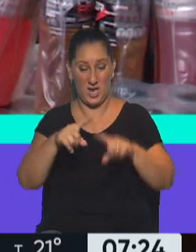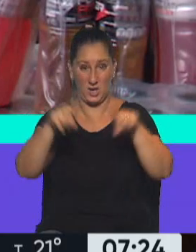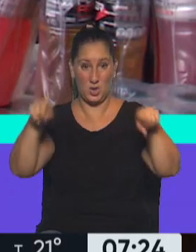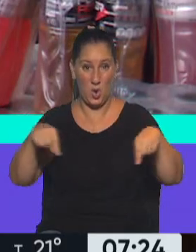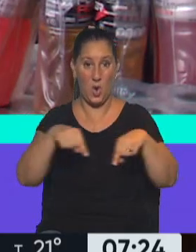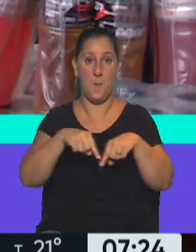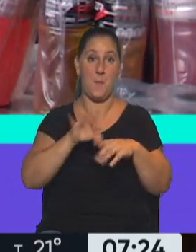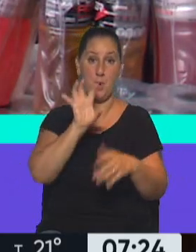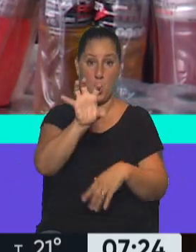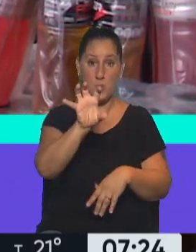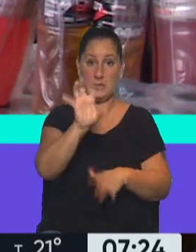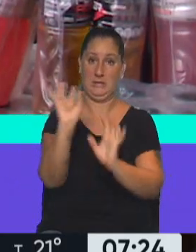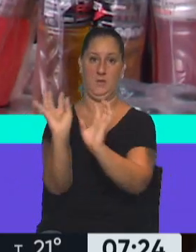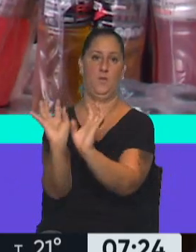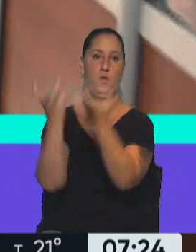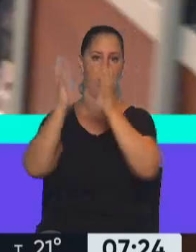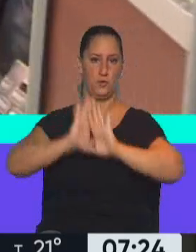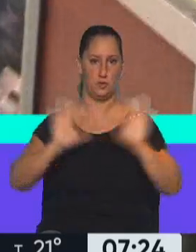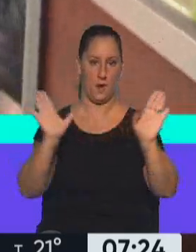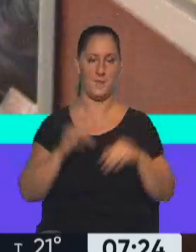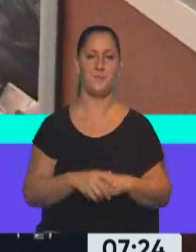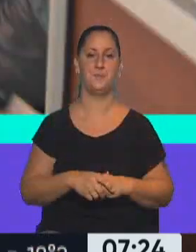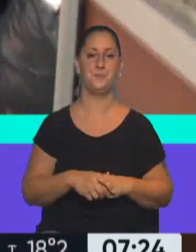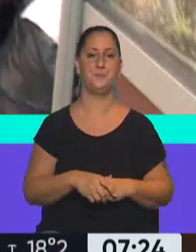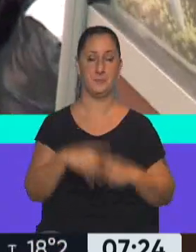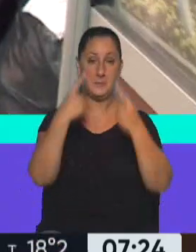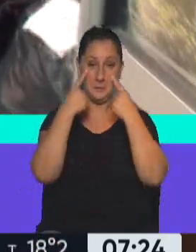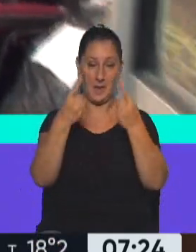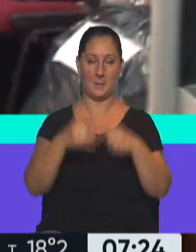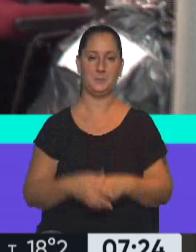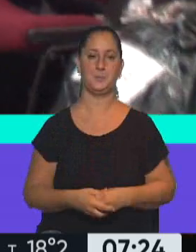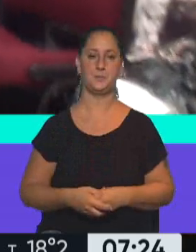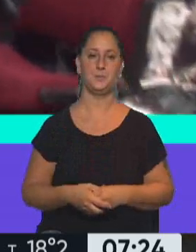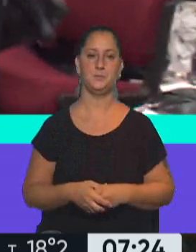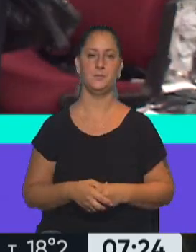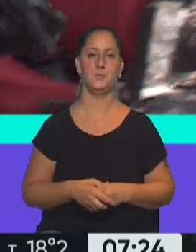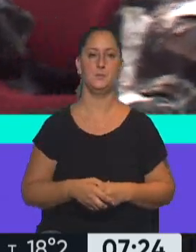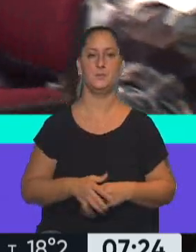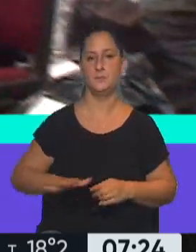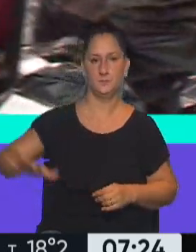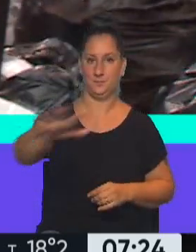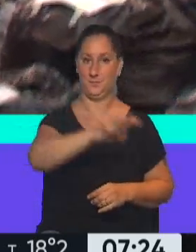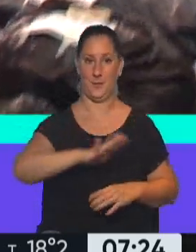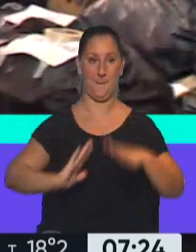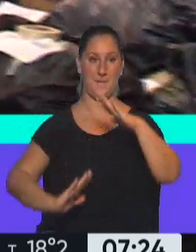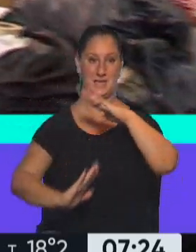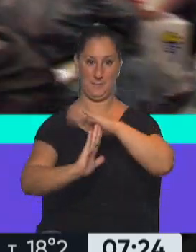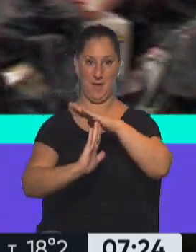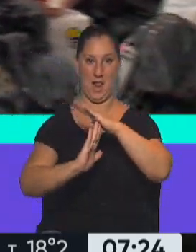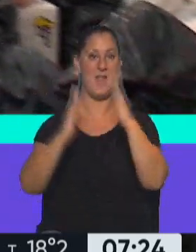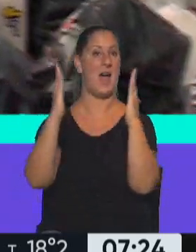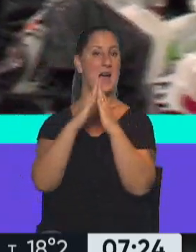la provincia de Corrientes. Miren lo que es esto. Este es el galpón principal de aquí de la